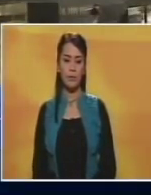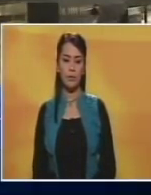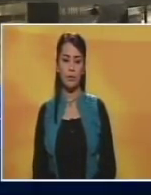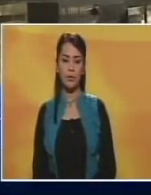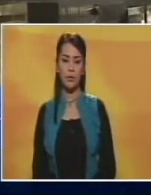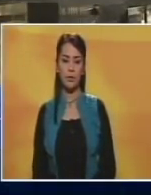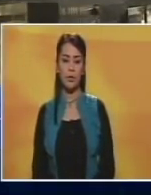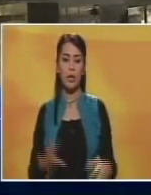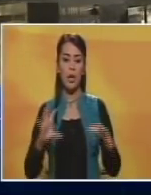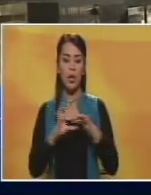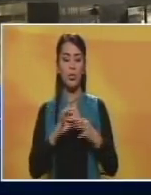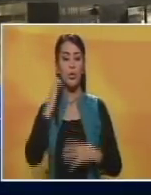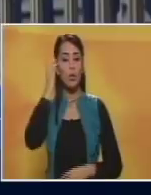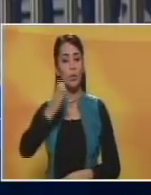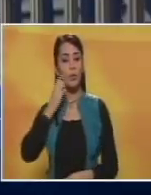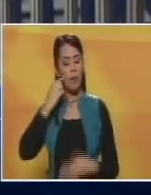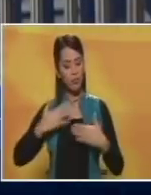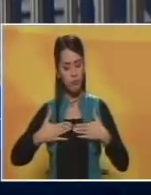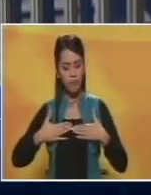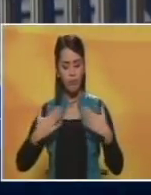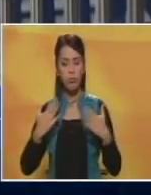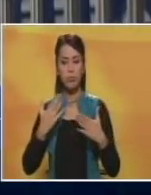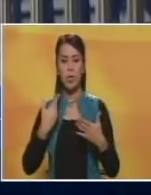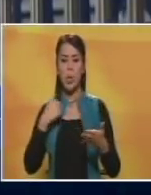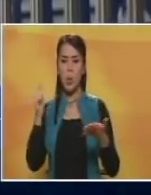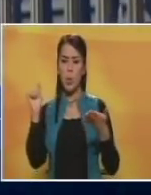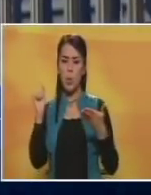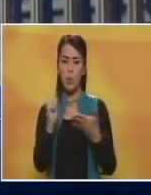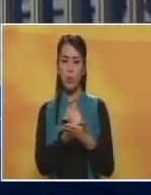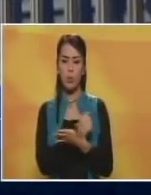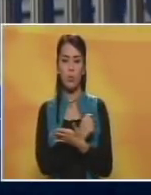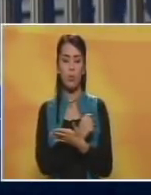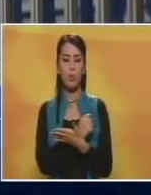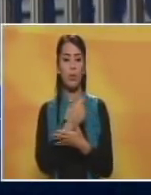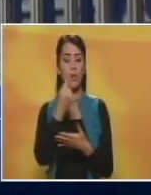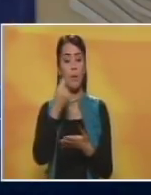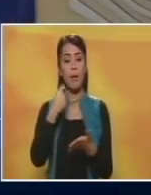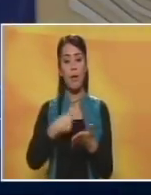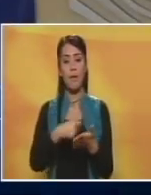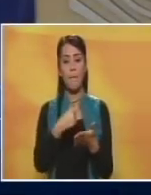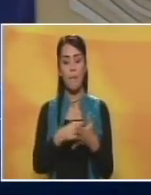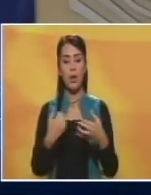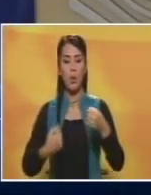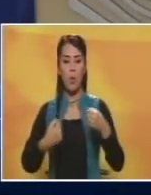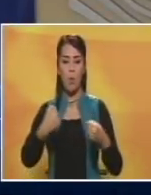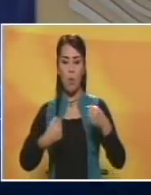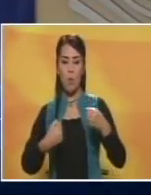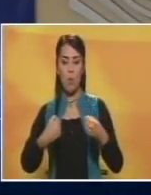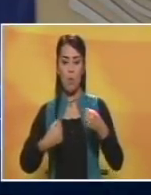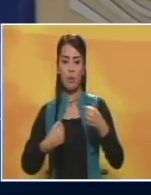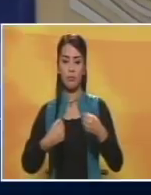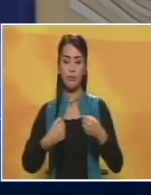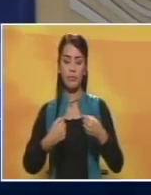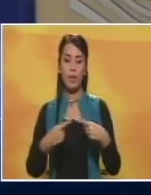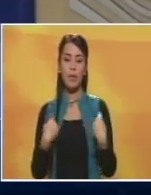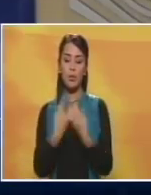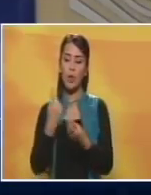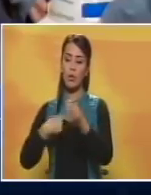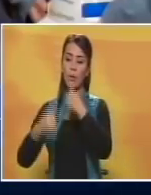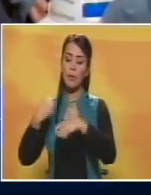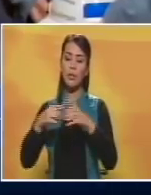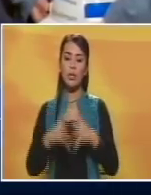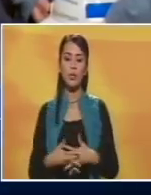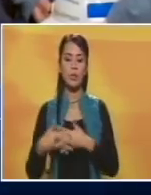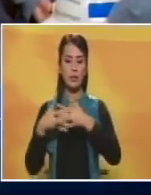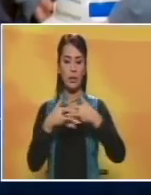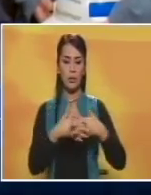La Unión Europea estaría dispuesta a eliminar totalmente los aranceles a los automóviles en sus flujos comerciales con Estados